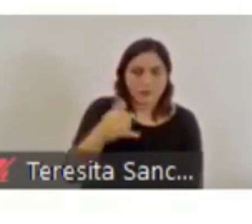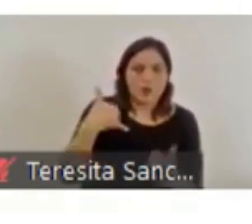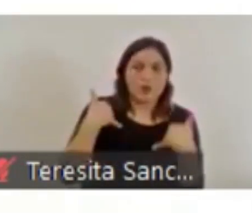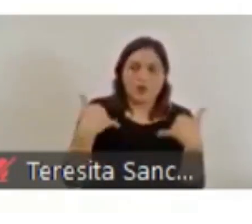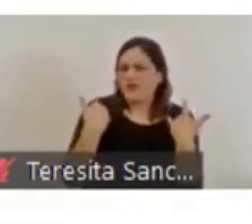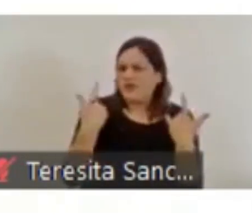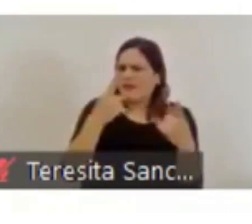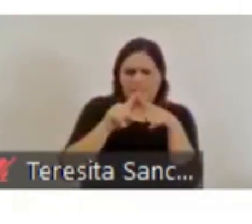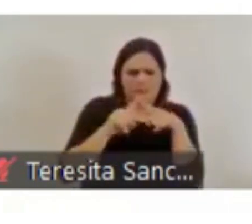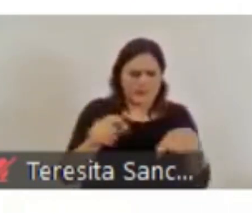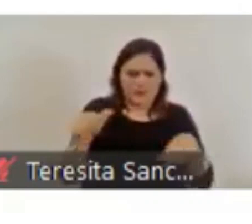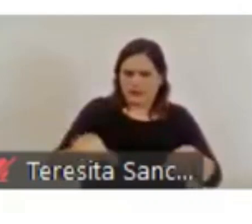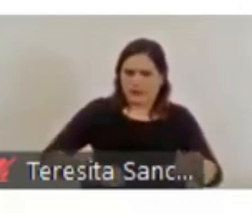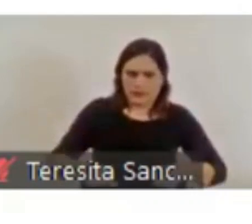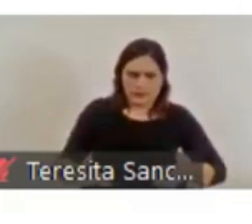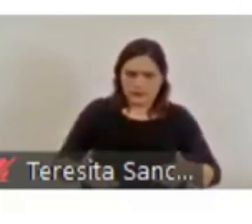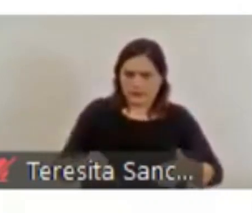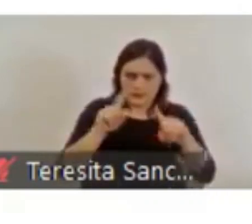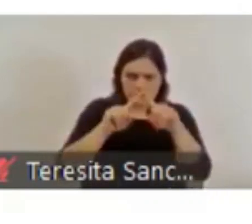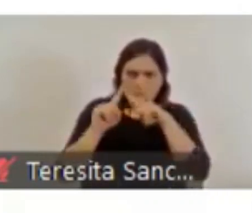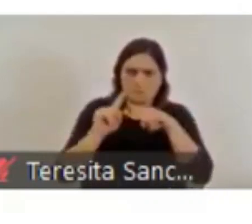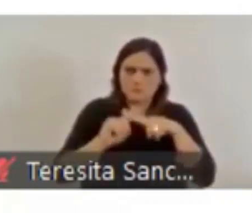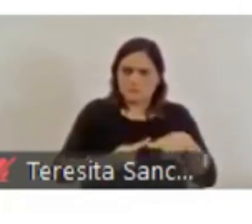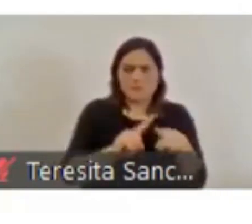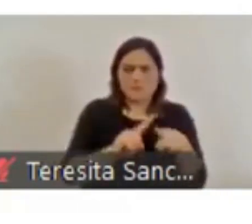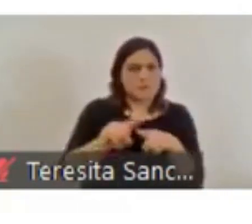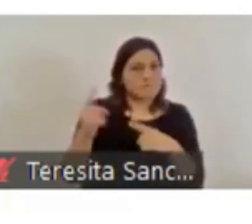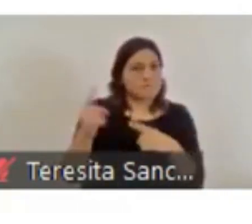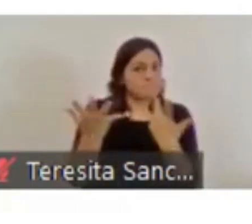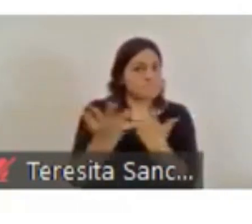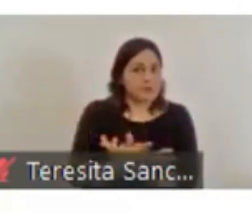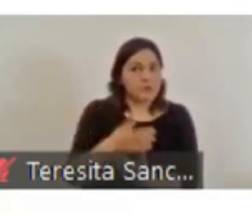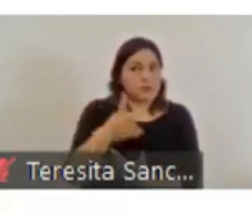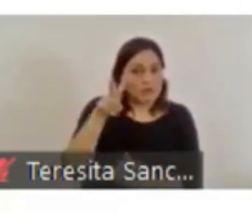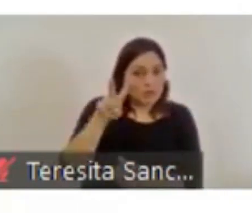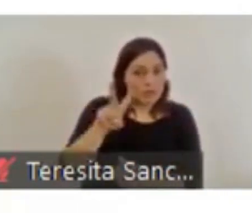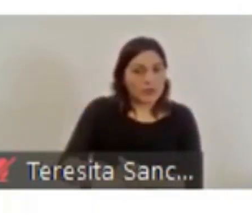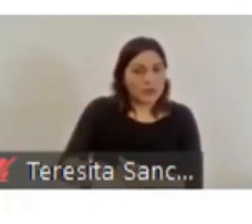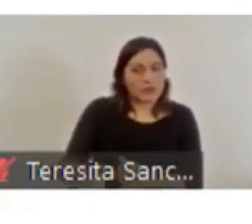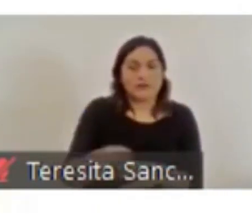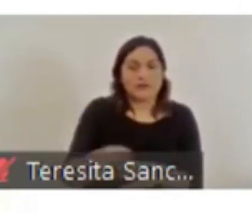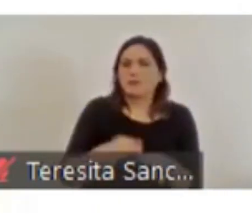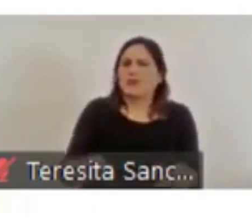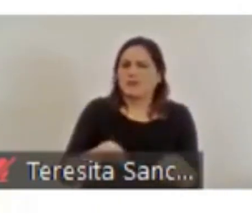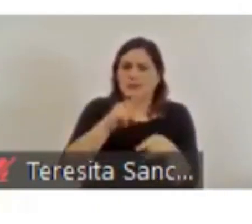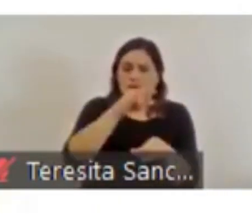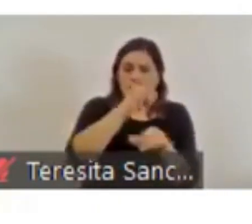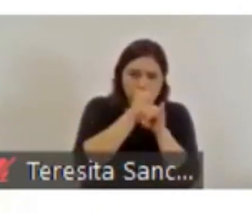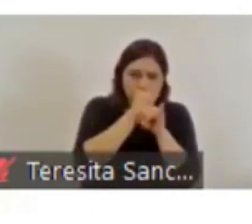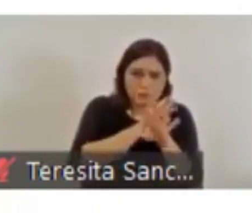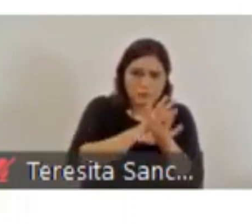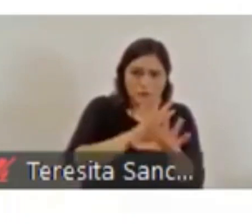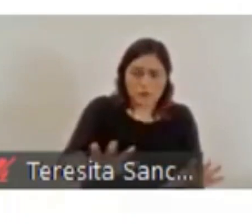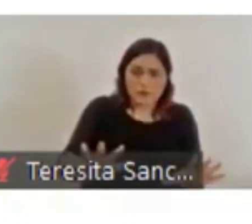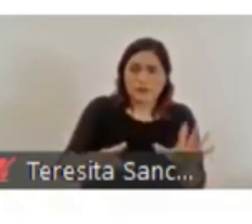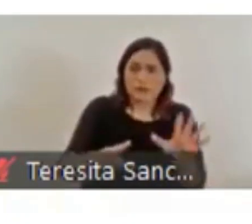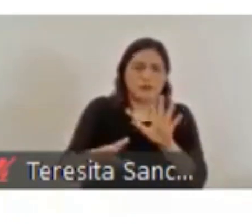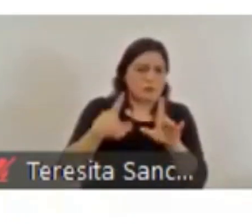actividades. La verdad es que es sorprendente la información que ellos